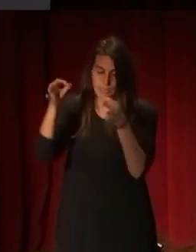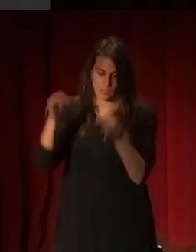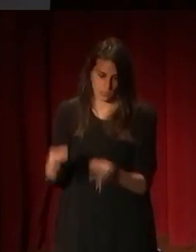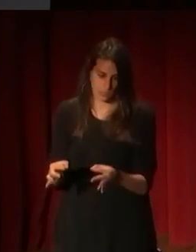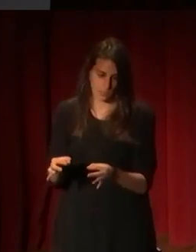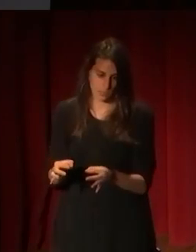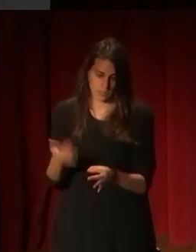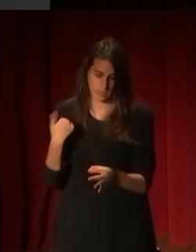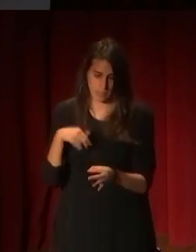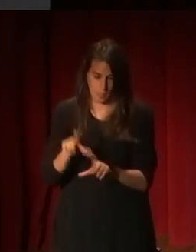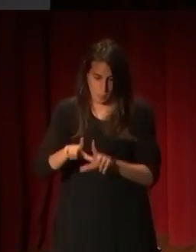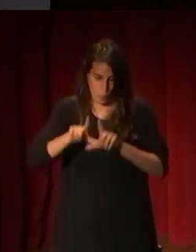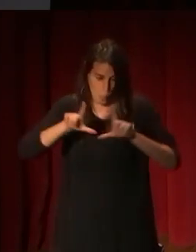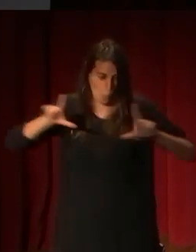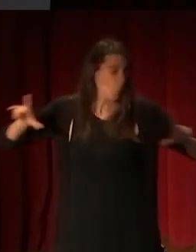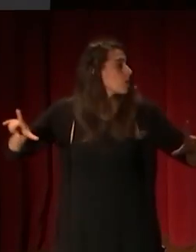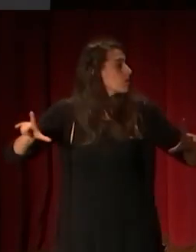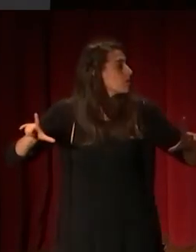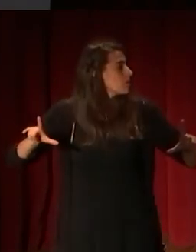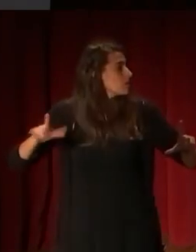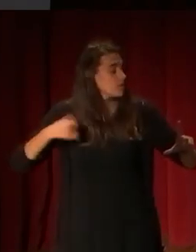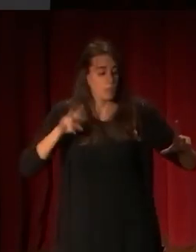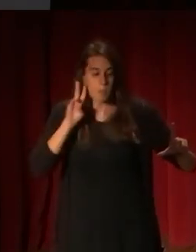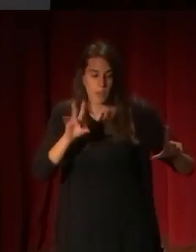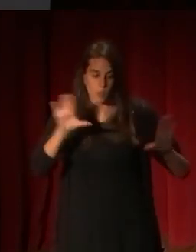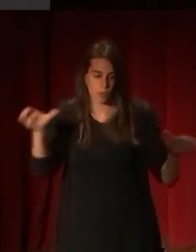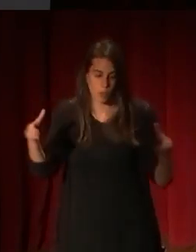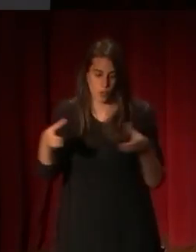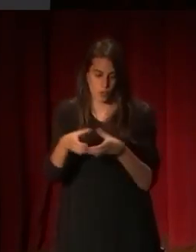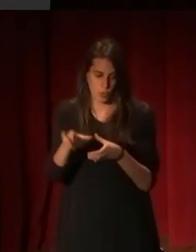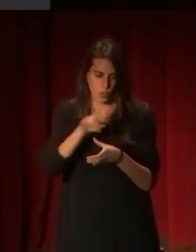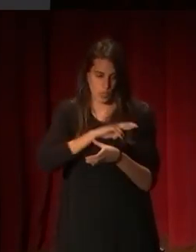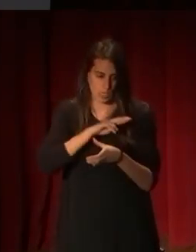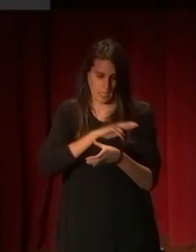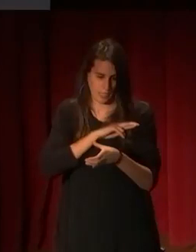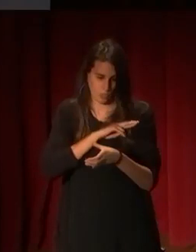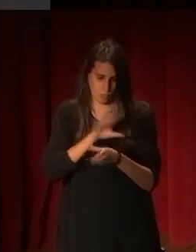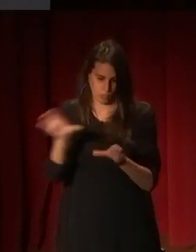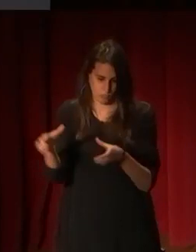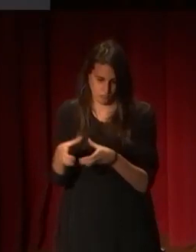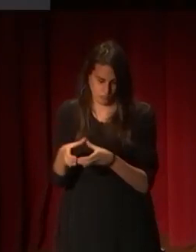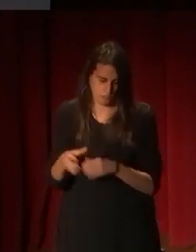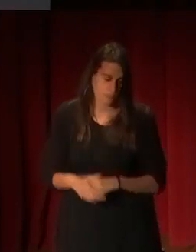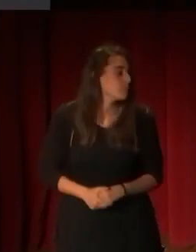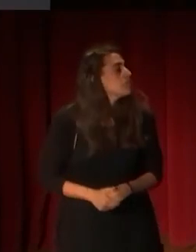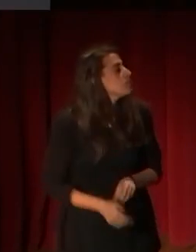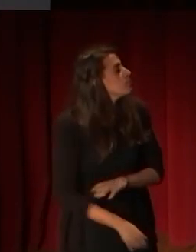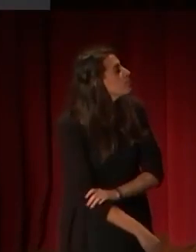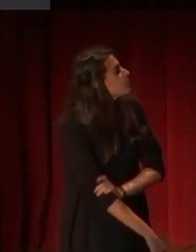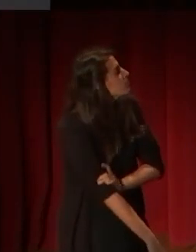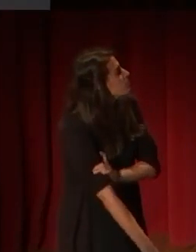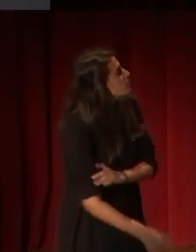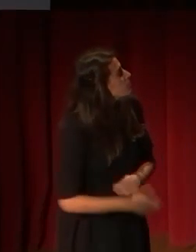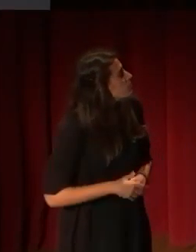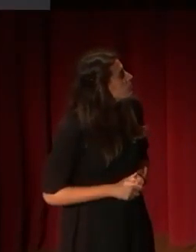abriendo mucho la imagen para alojar al legado pontificio el propio casiano del pozo describe con precisión